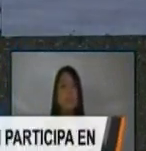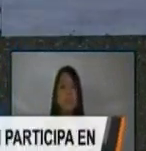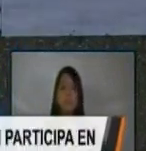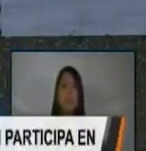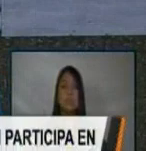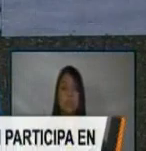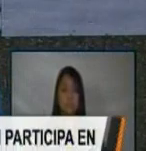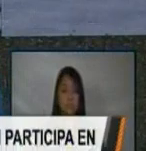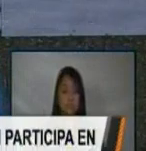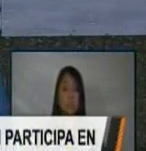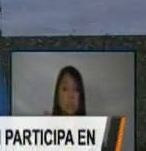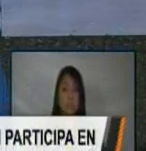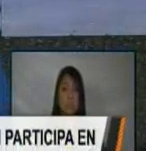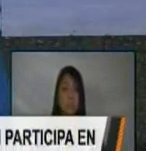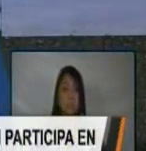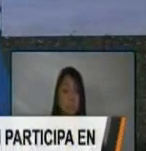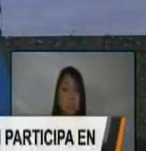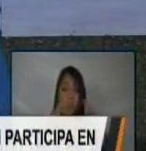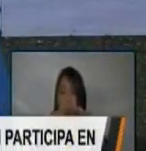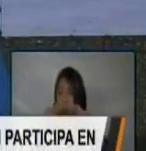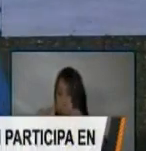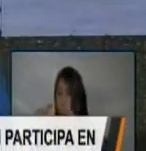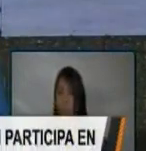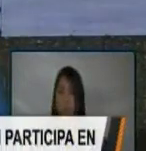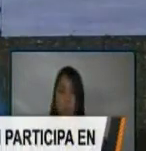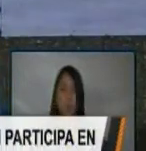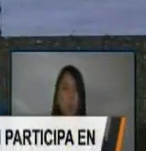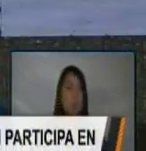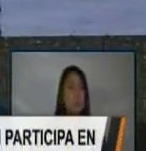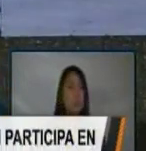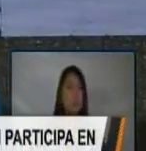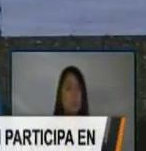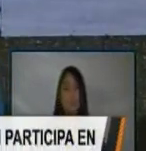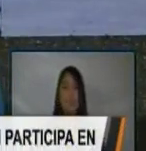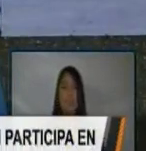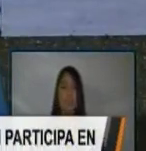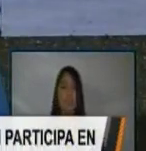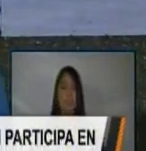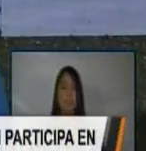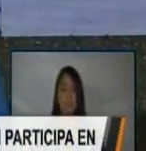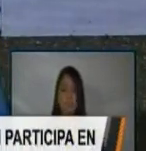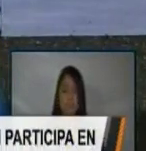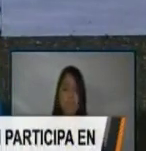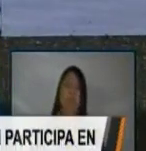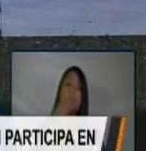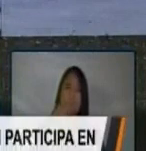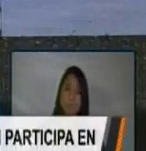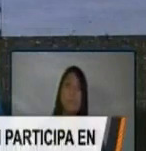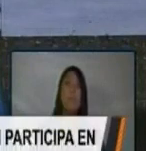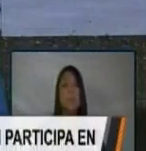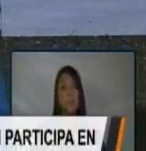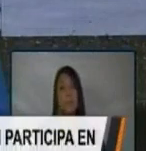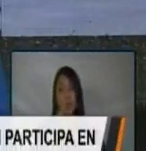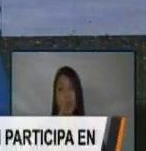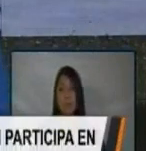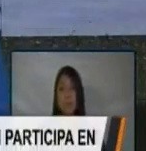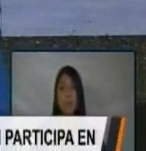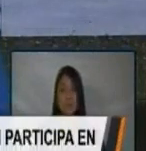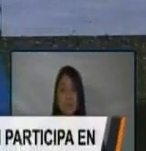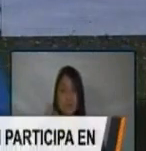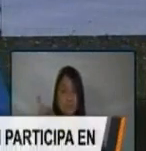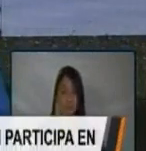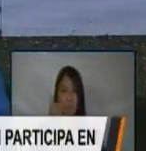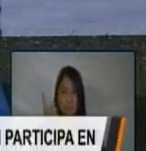que esto, la preservación de nuestro patrimonio, sea una realidad, pero sobre todo sea una prioridad para